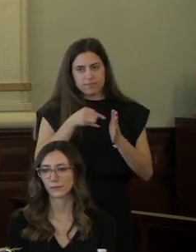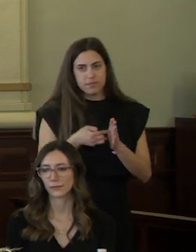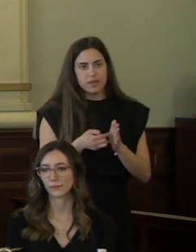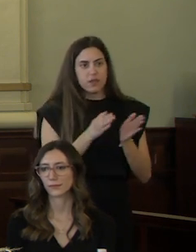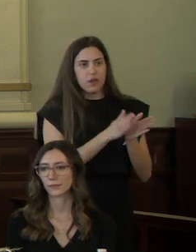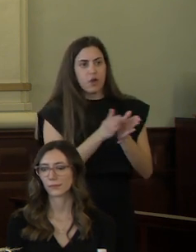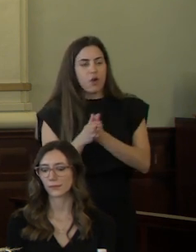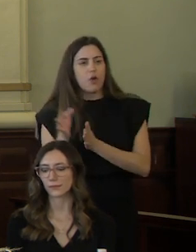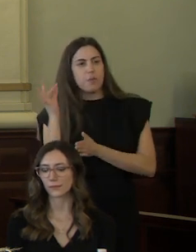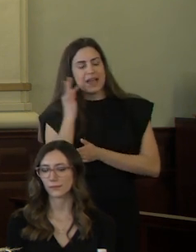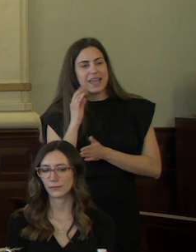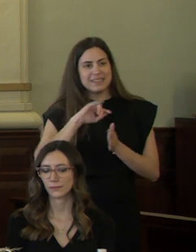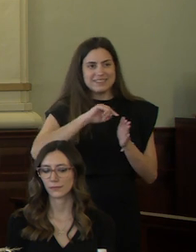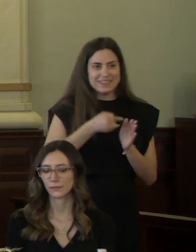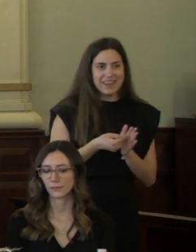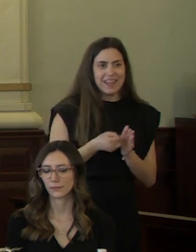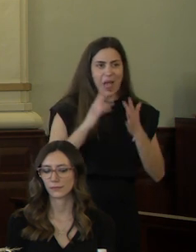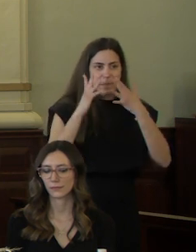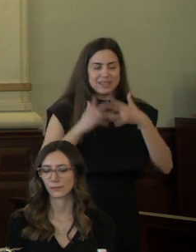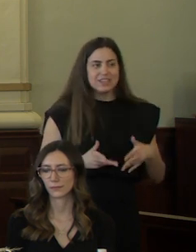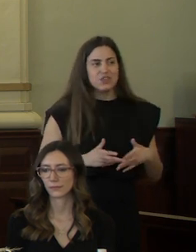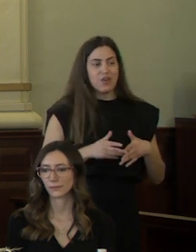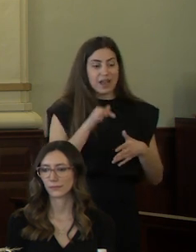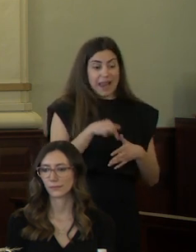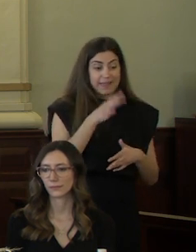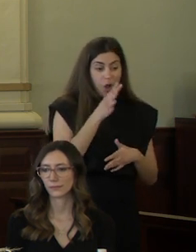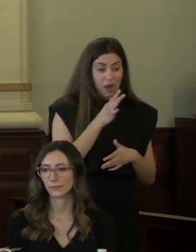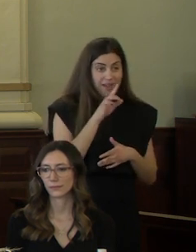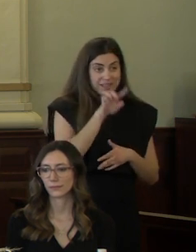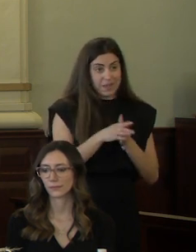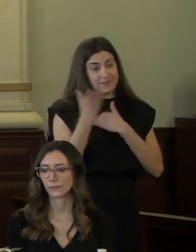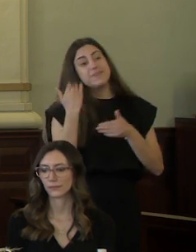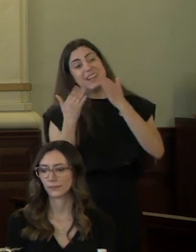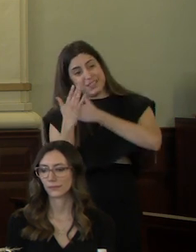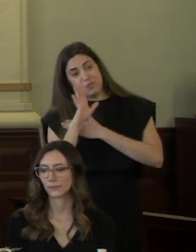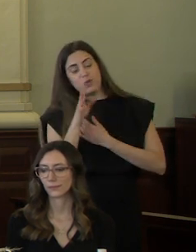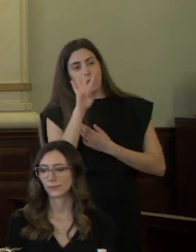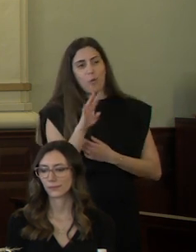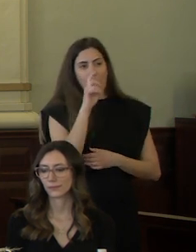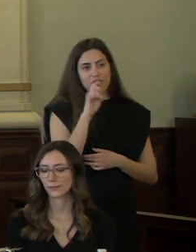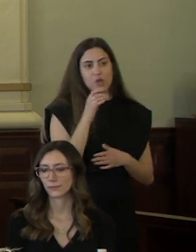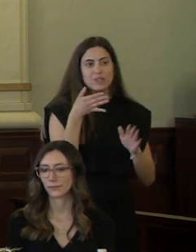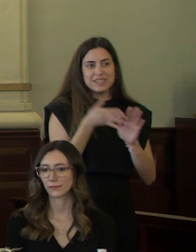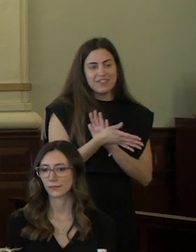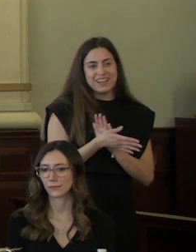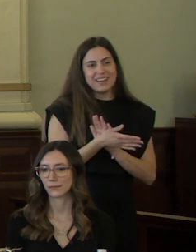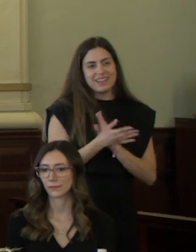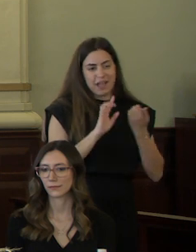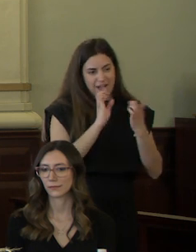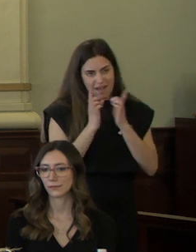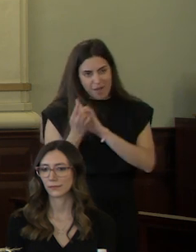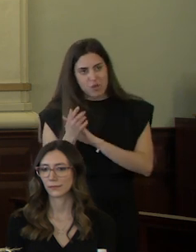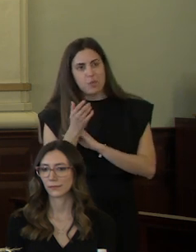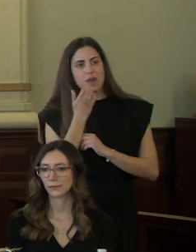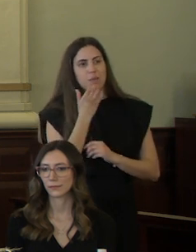administración, las que están, pero también las que han pasado, ¿eh? Porque en 4 años pues hemos visto crecer